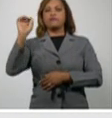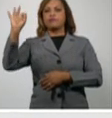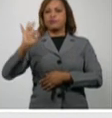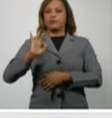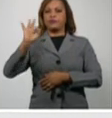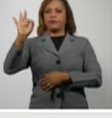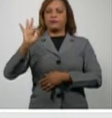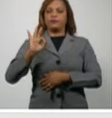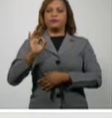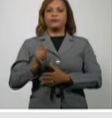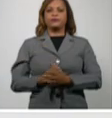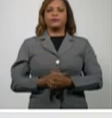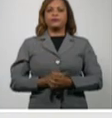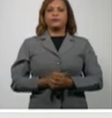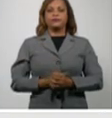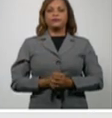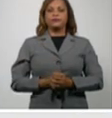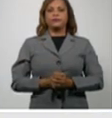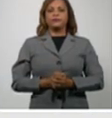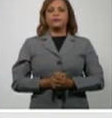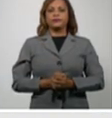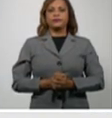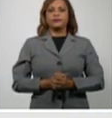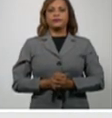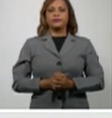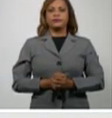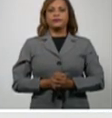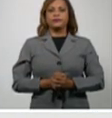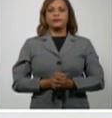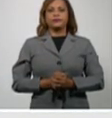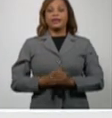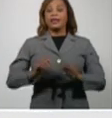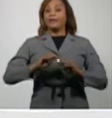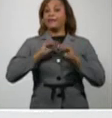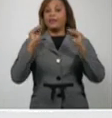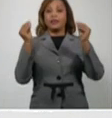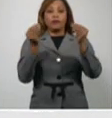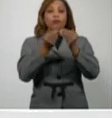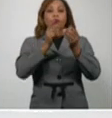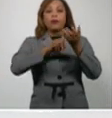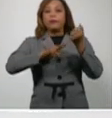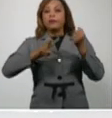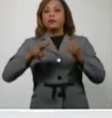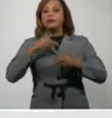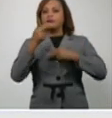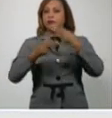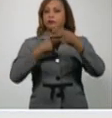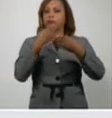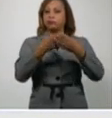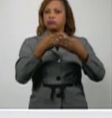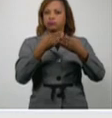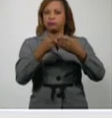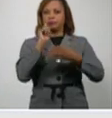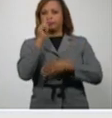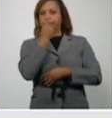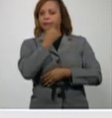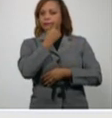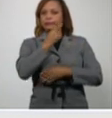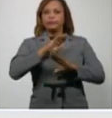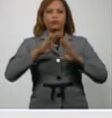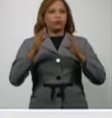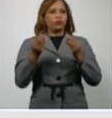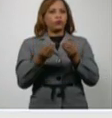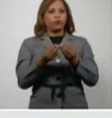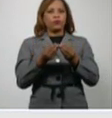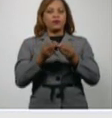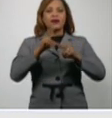1,91% de positividad. De todas las provincias se procesaron muestras. La Habana con el